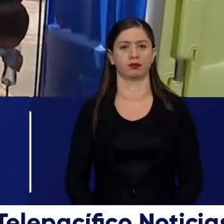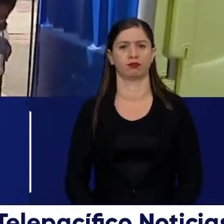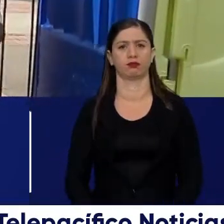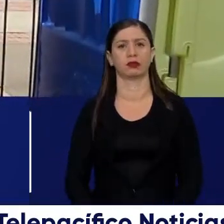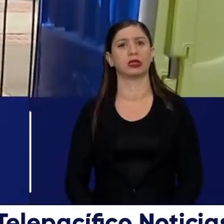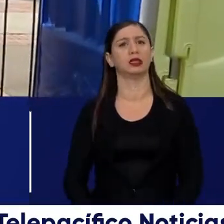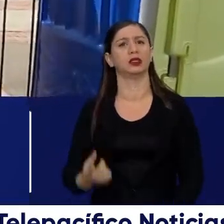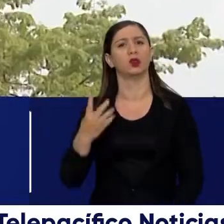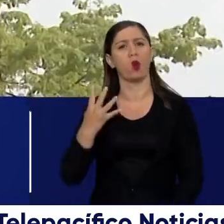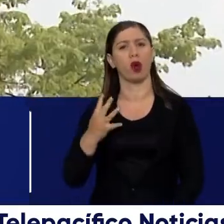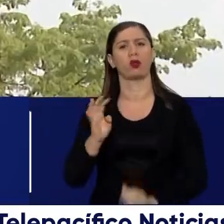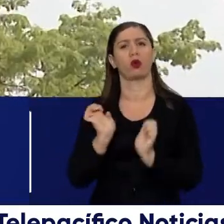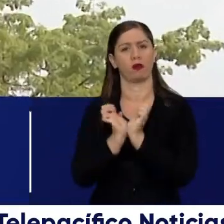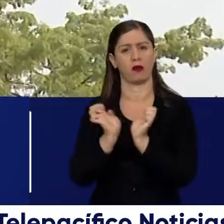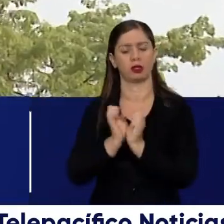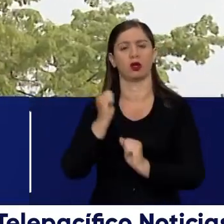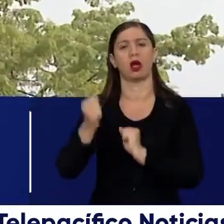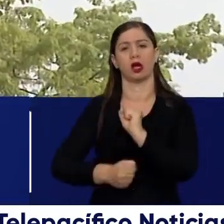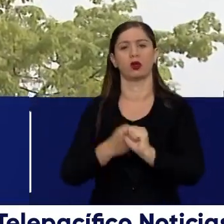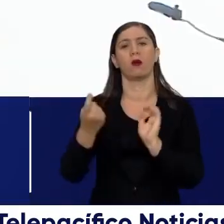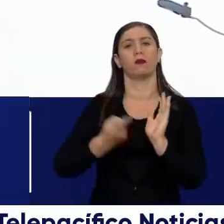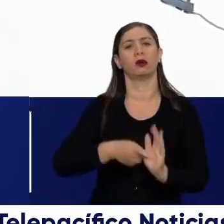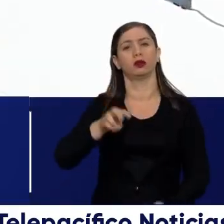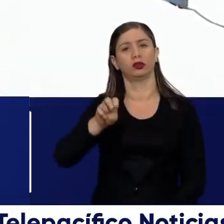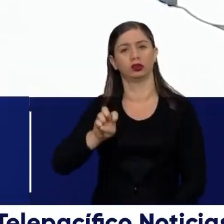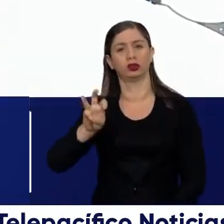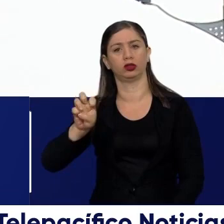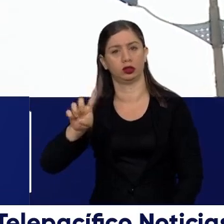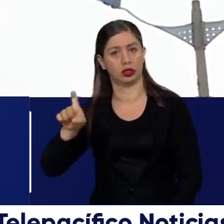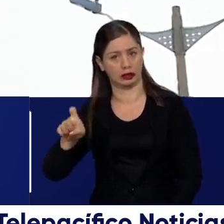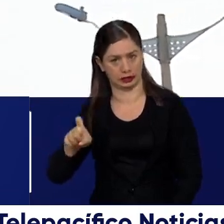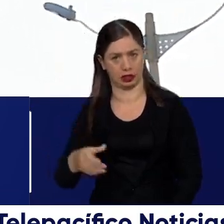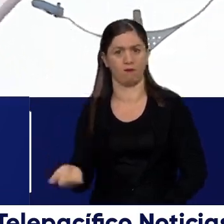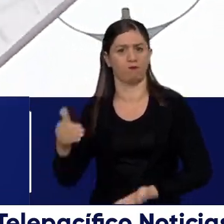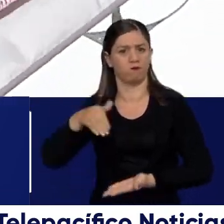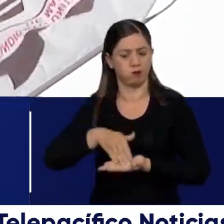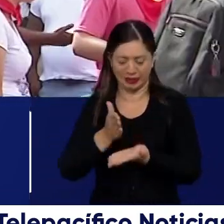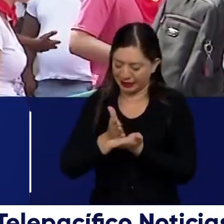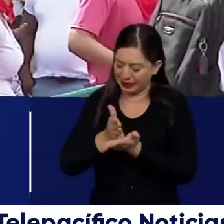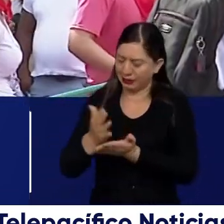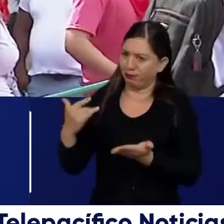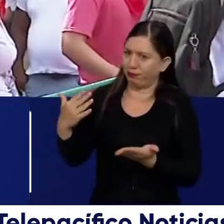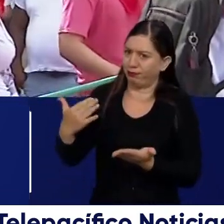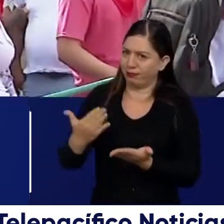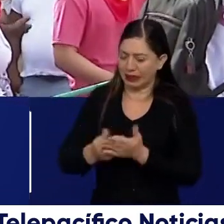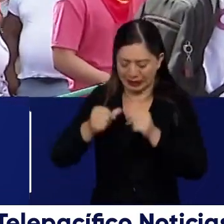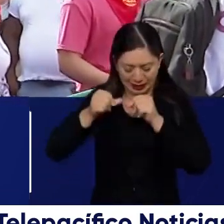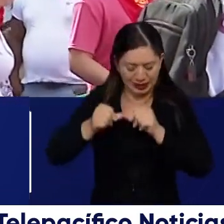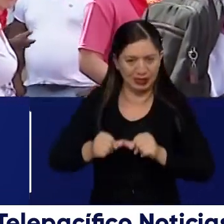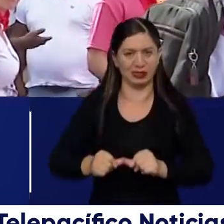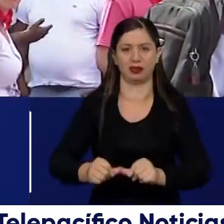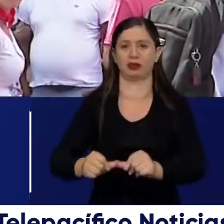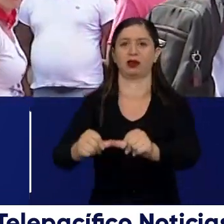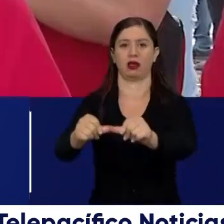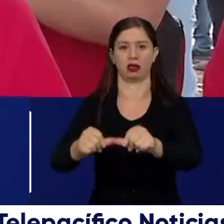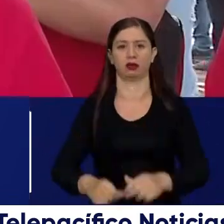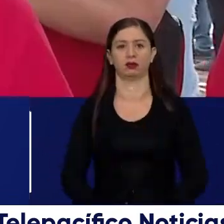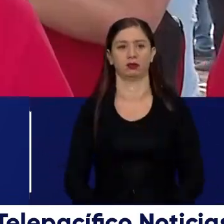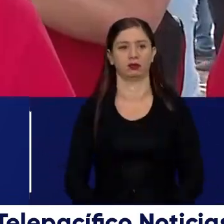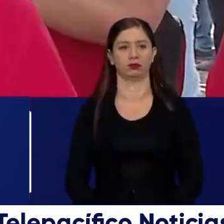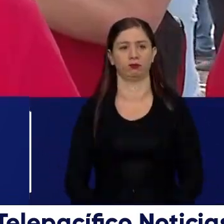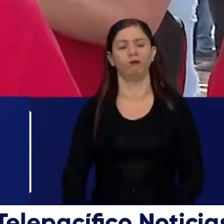Masacre registrada el 4 de mayo de 1886, cuyas reivindicaciones continúan hoy más vigentes que nunca.